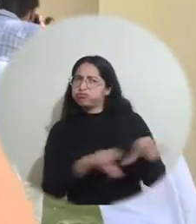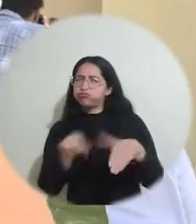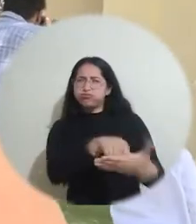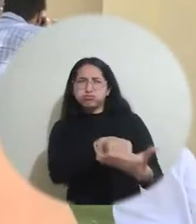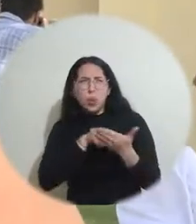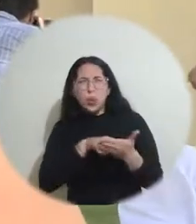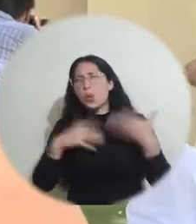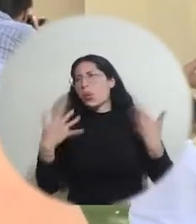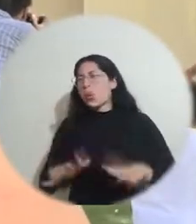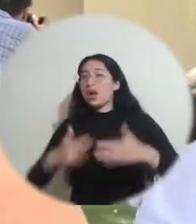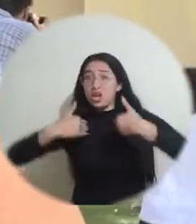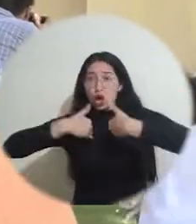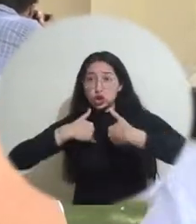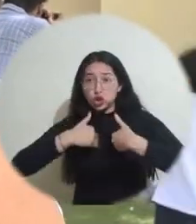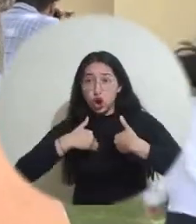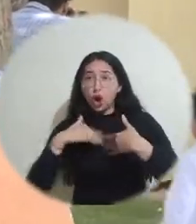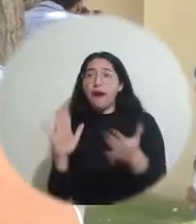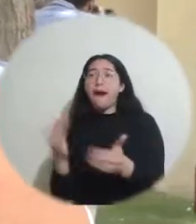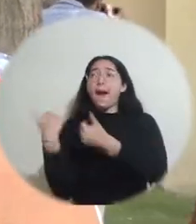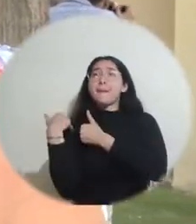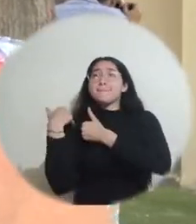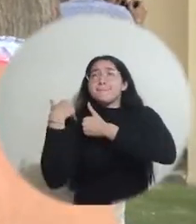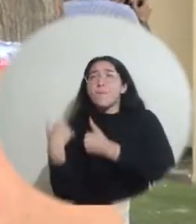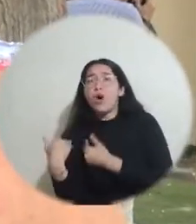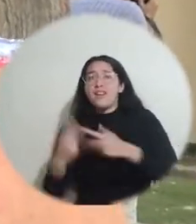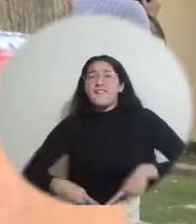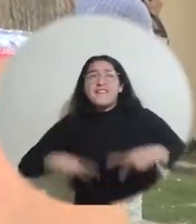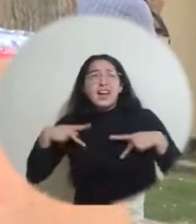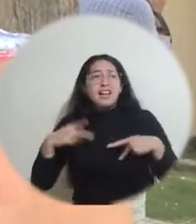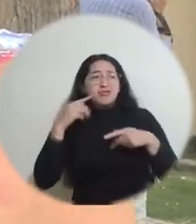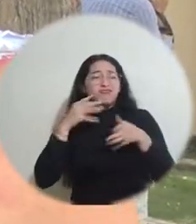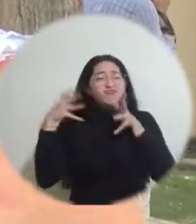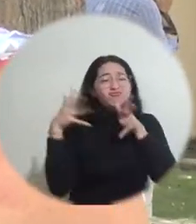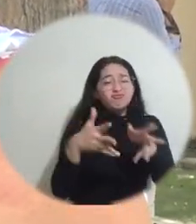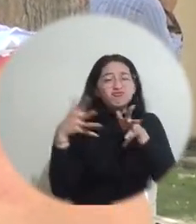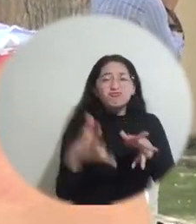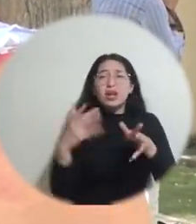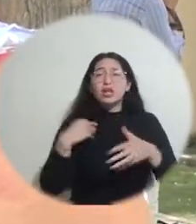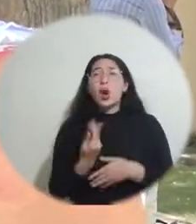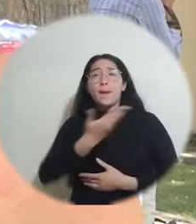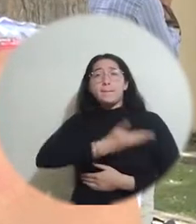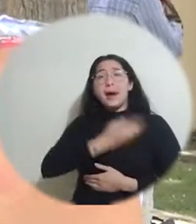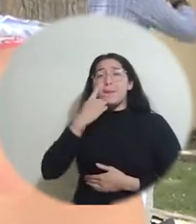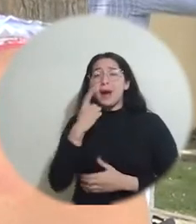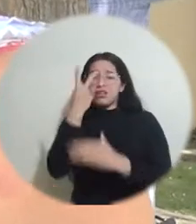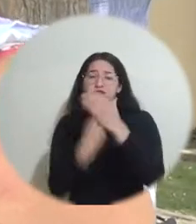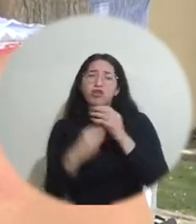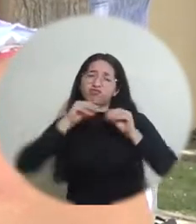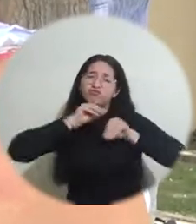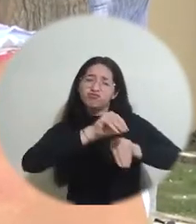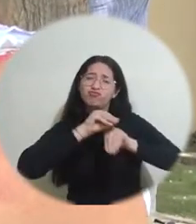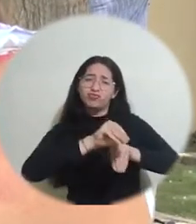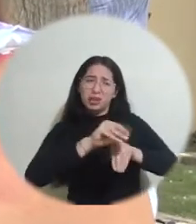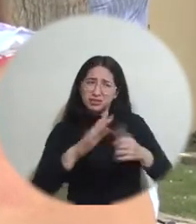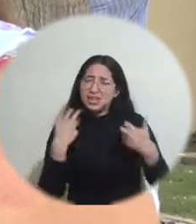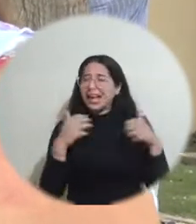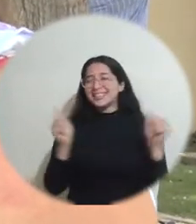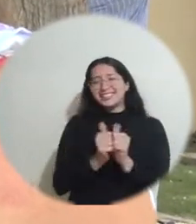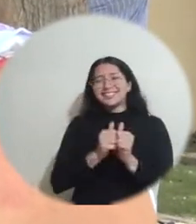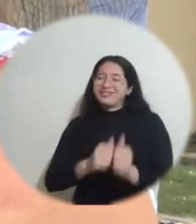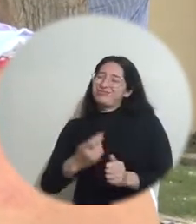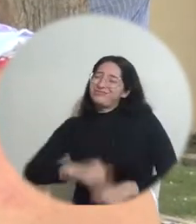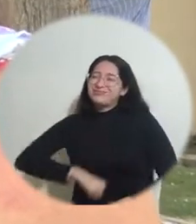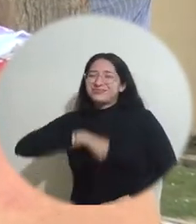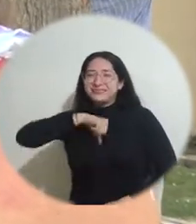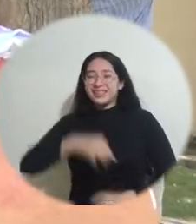dio, me lo demostró. He hecho ese desempeño tan fundamental en esta vida de mamá y papá, pero aquí estoy, con